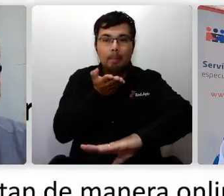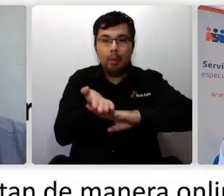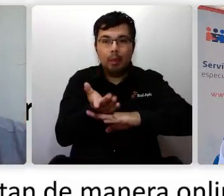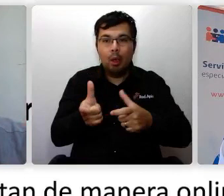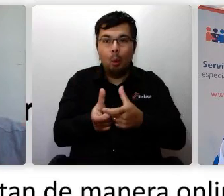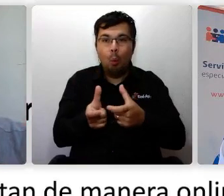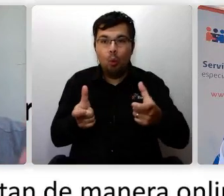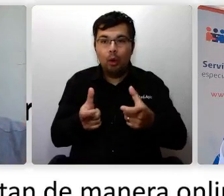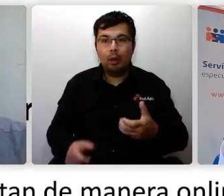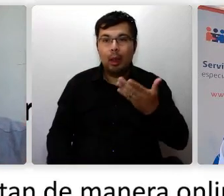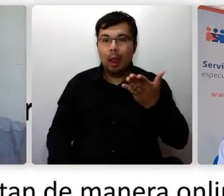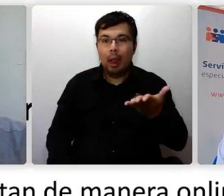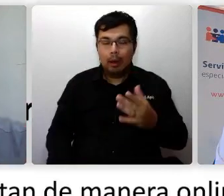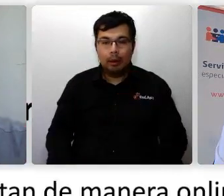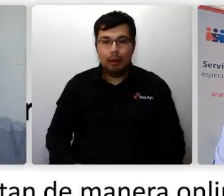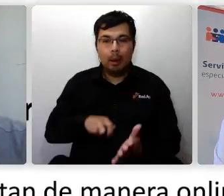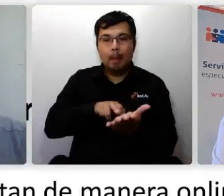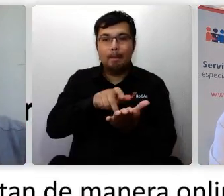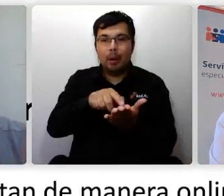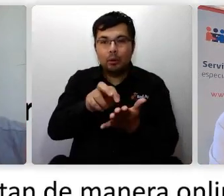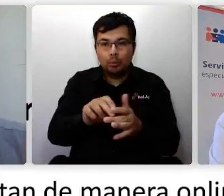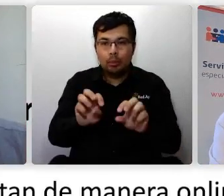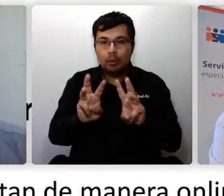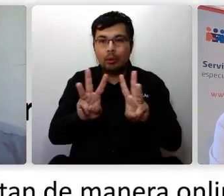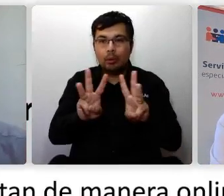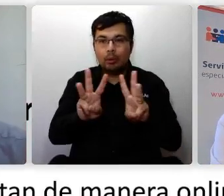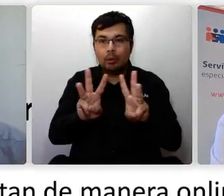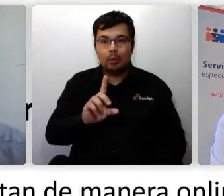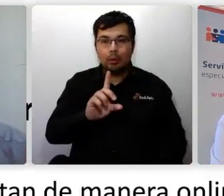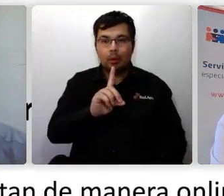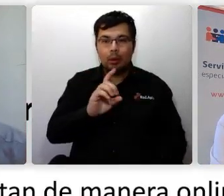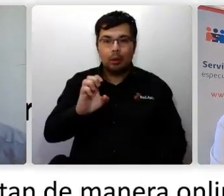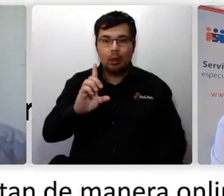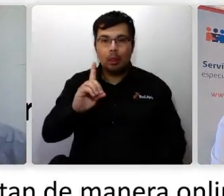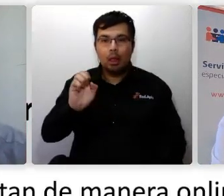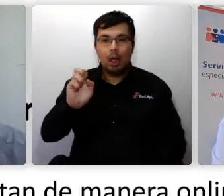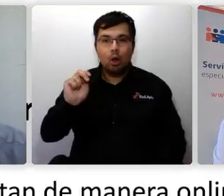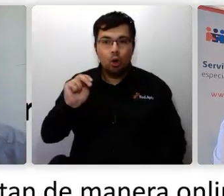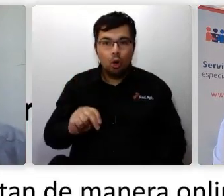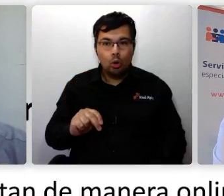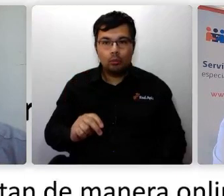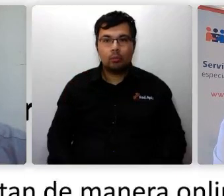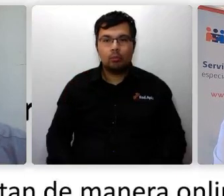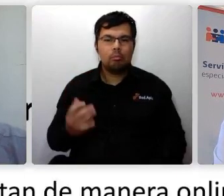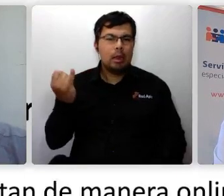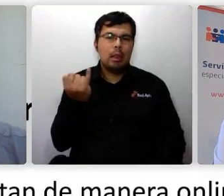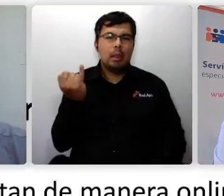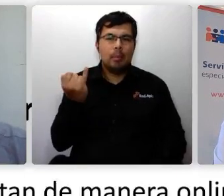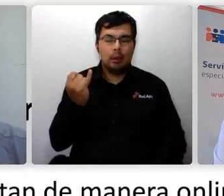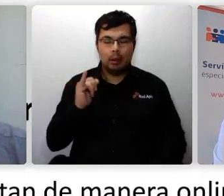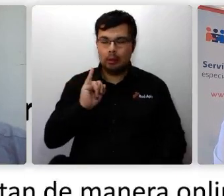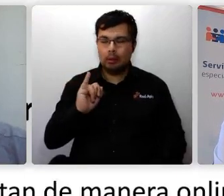está el paso a paso. Hay que ingresar a título de bebé. Es bueno aclarar que independiente qué es lo que aplique, nosotros siempre vamos a tratar de